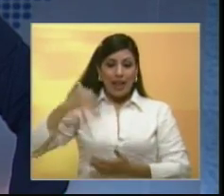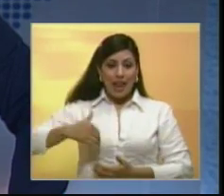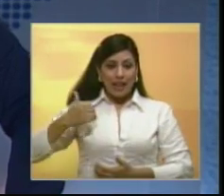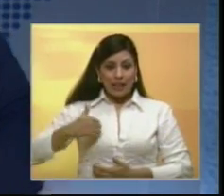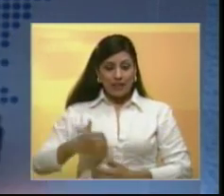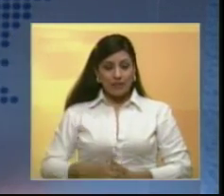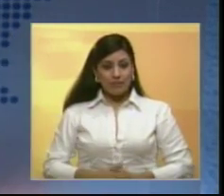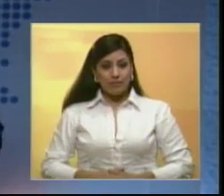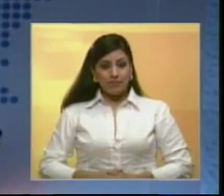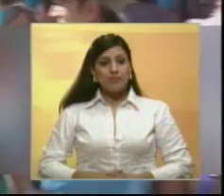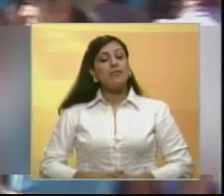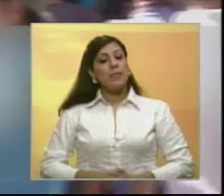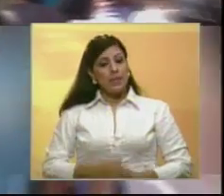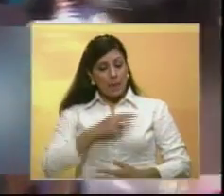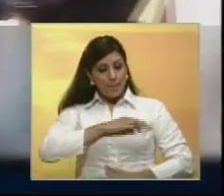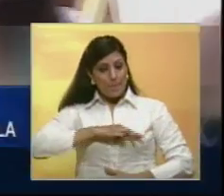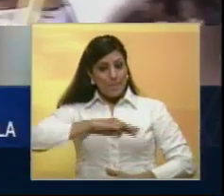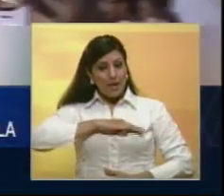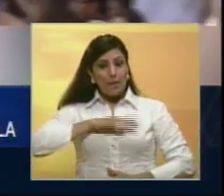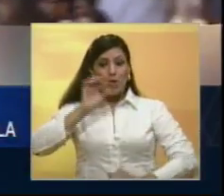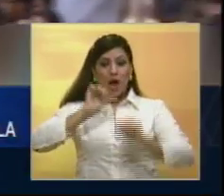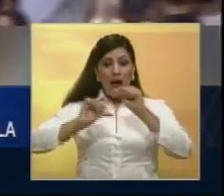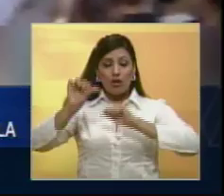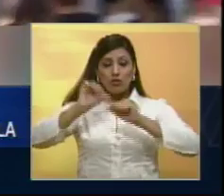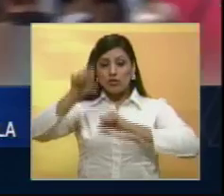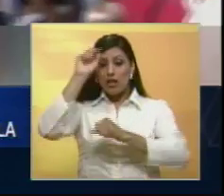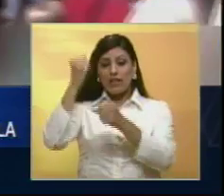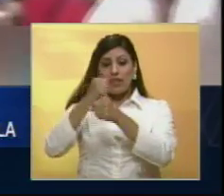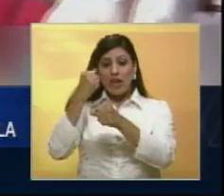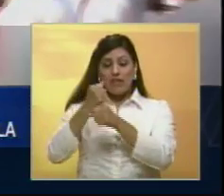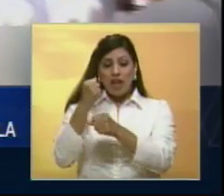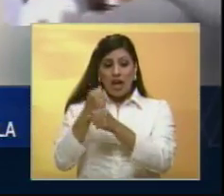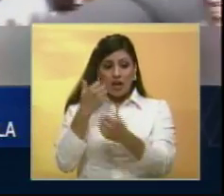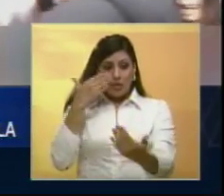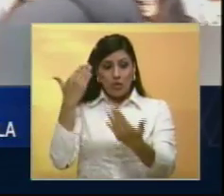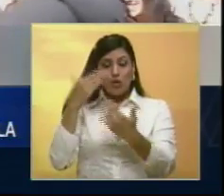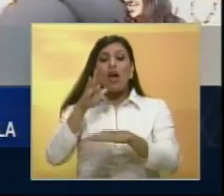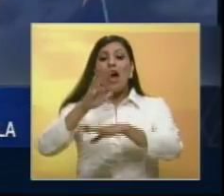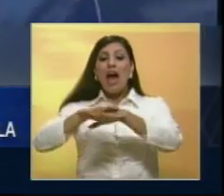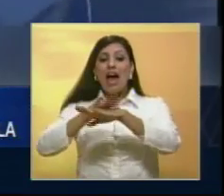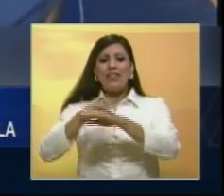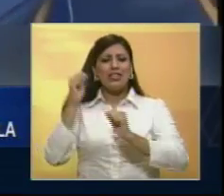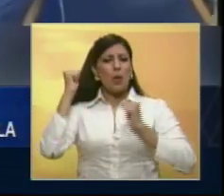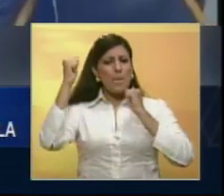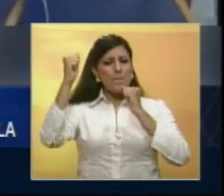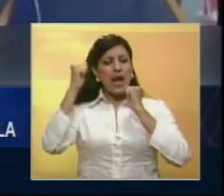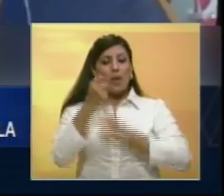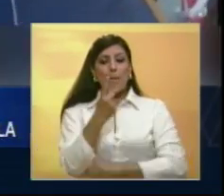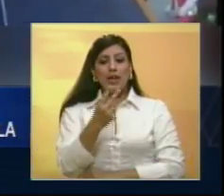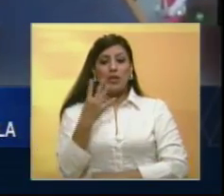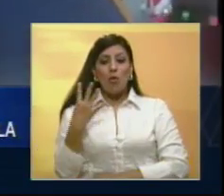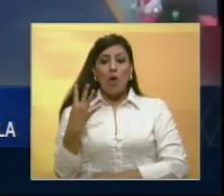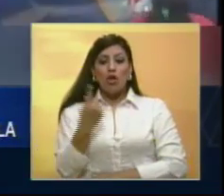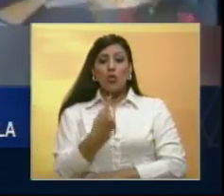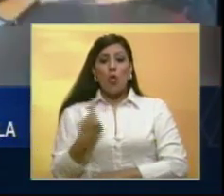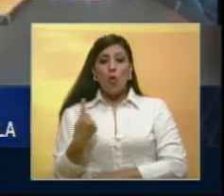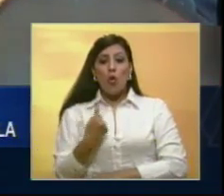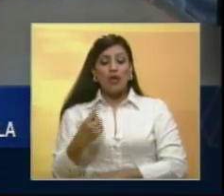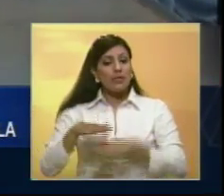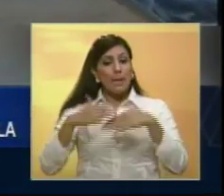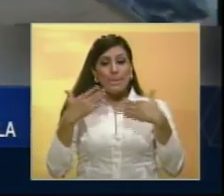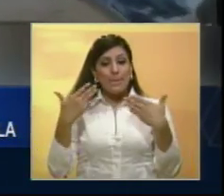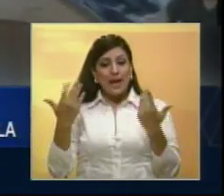de Jujuy. Miembros de la Asociación de Trabajadores del Estado de Jujuy anunciaron un paro de 24 horas en reclamo